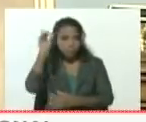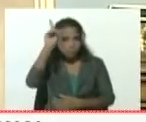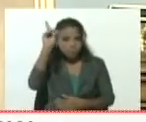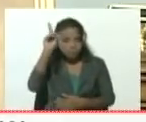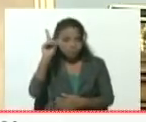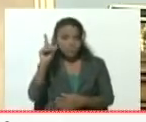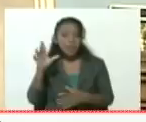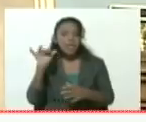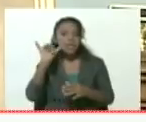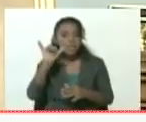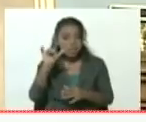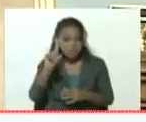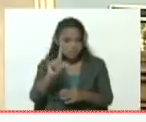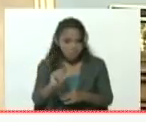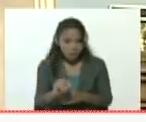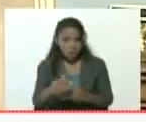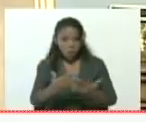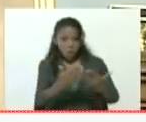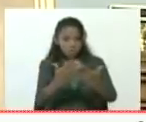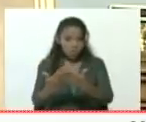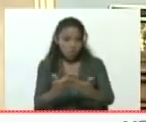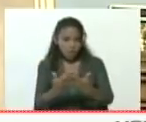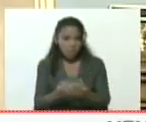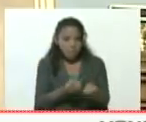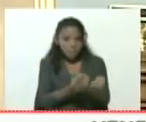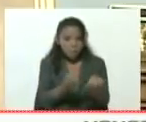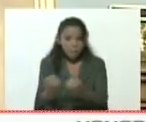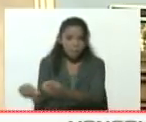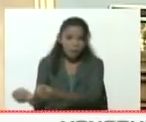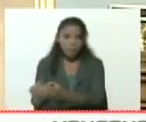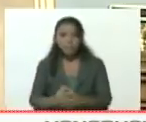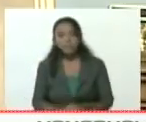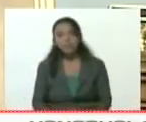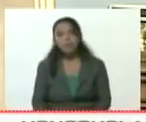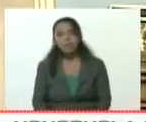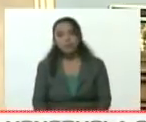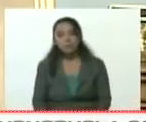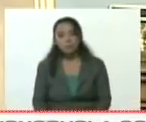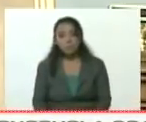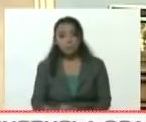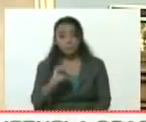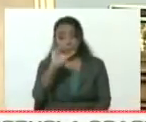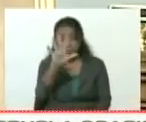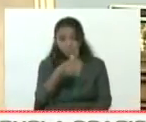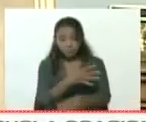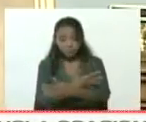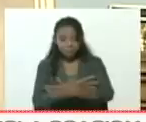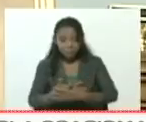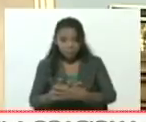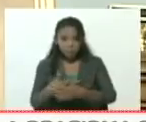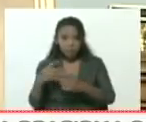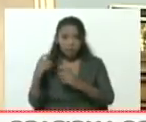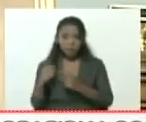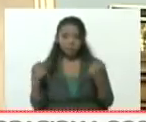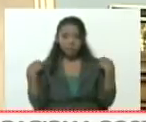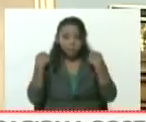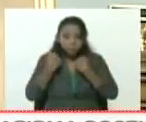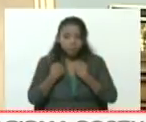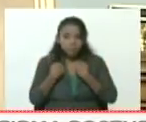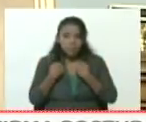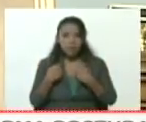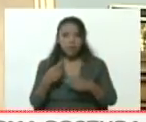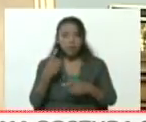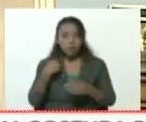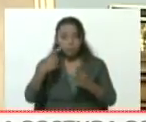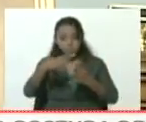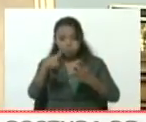estudiantes, que fortalece con más de 5 millones en inversión, 5 millones de morrales, con una cantidad de útiles que